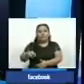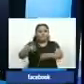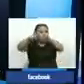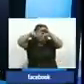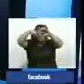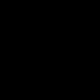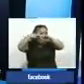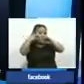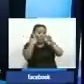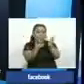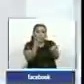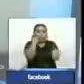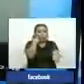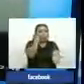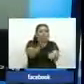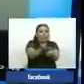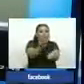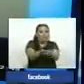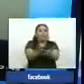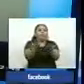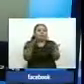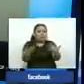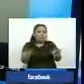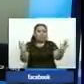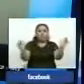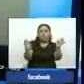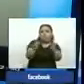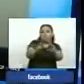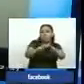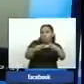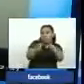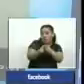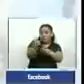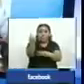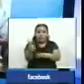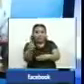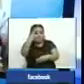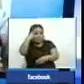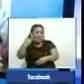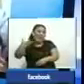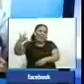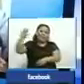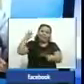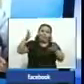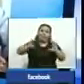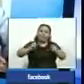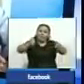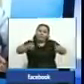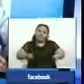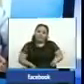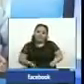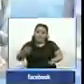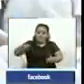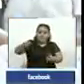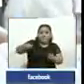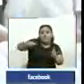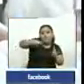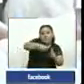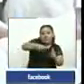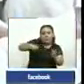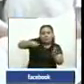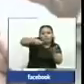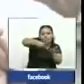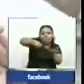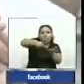imágenes dejaron en evidencia las reuniones que sostuvieron políticos de la administración anterior y dádimas que otorgaron a